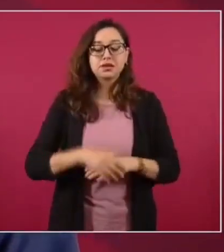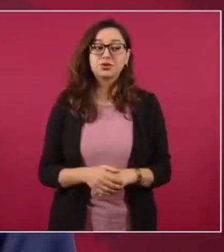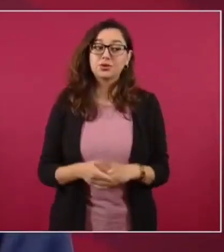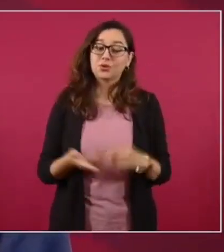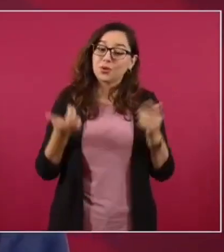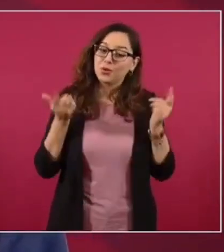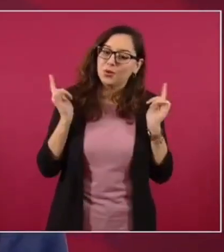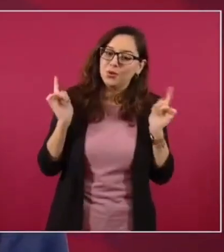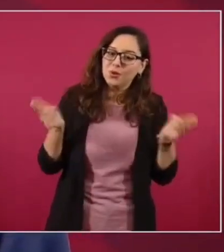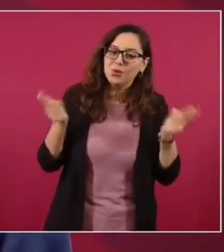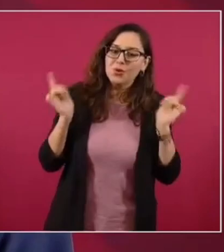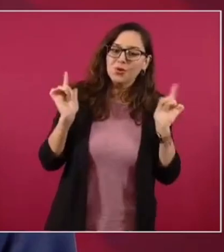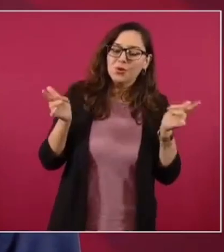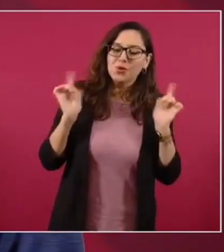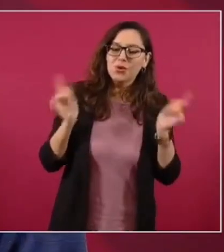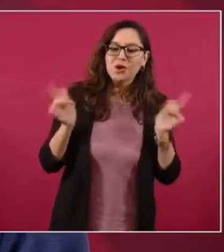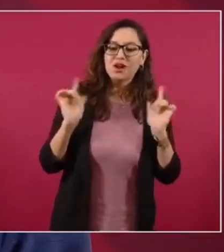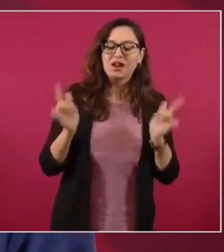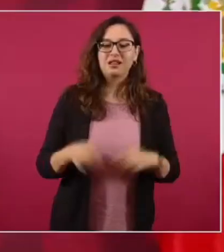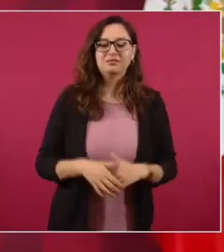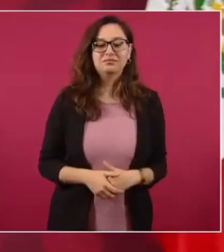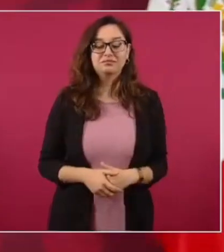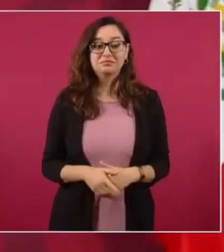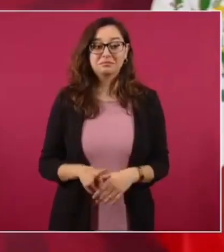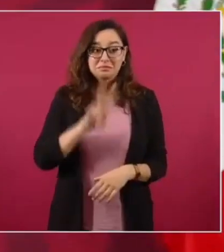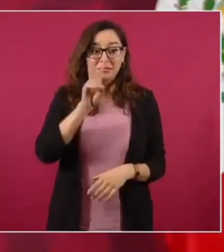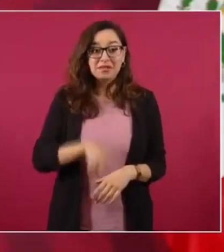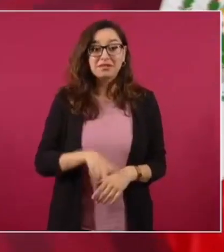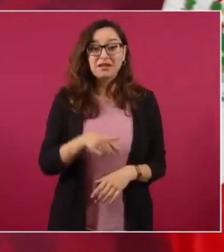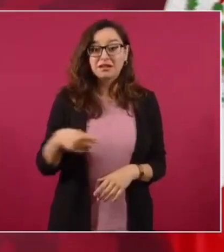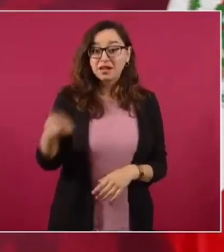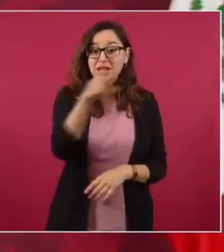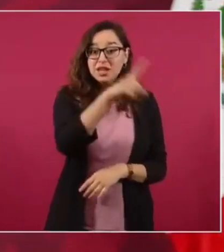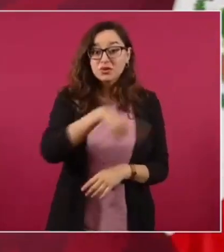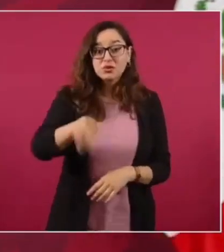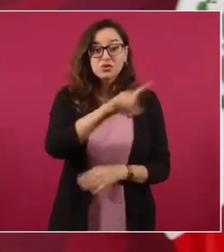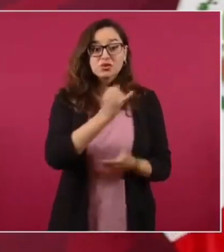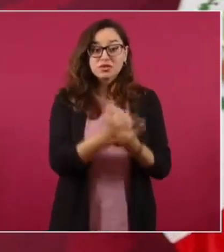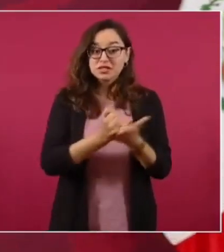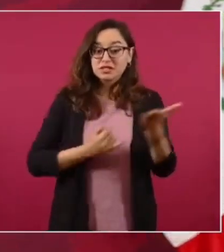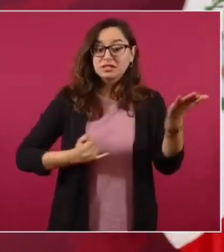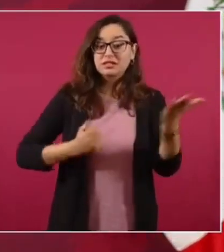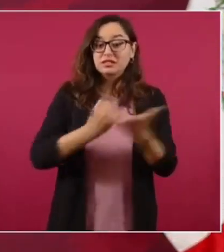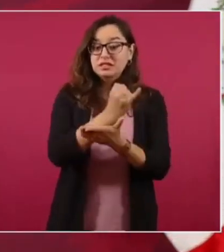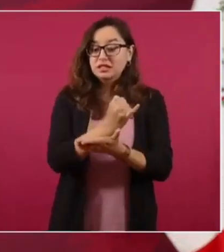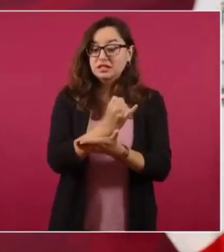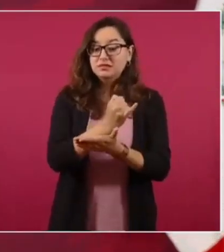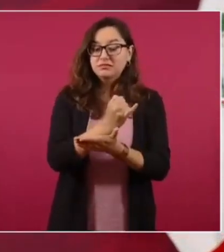porque sería sublime, es una actitud